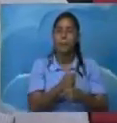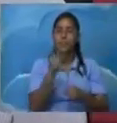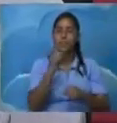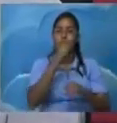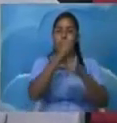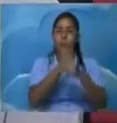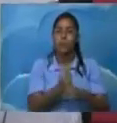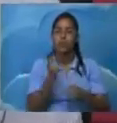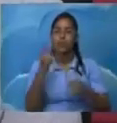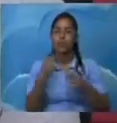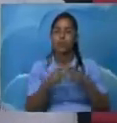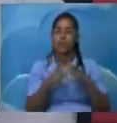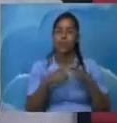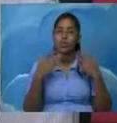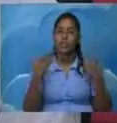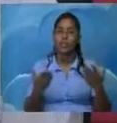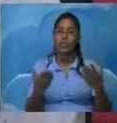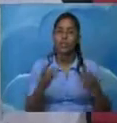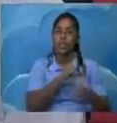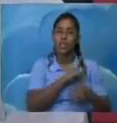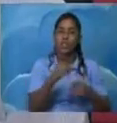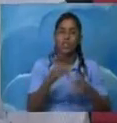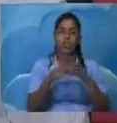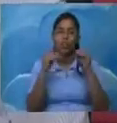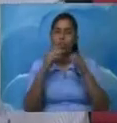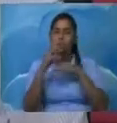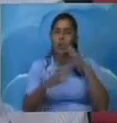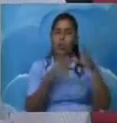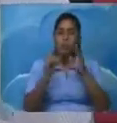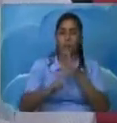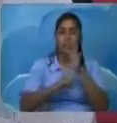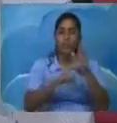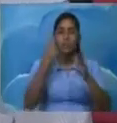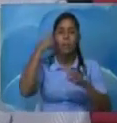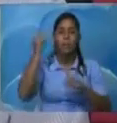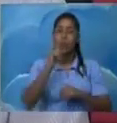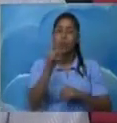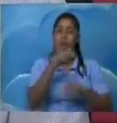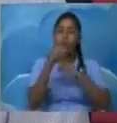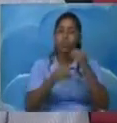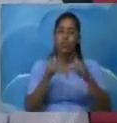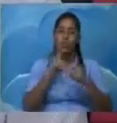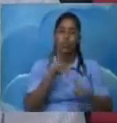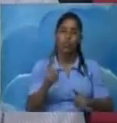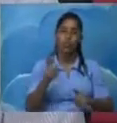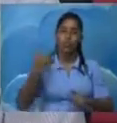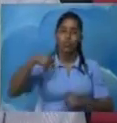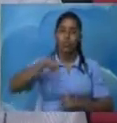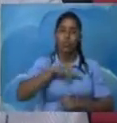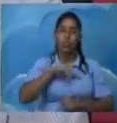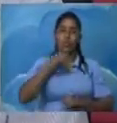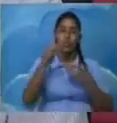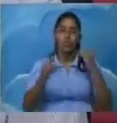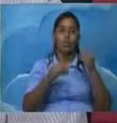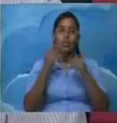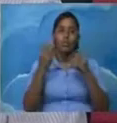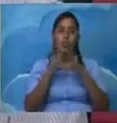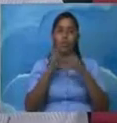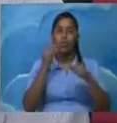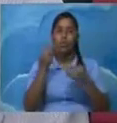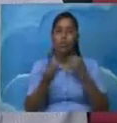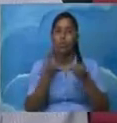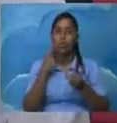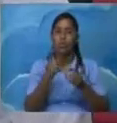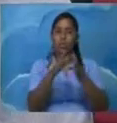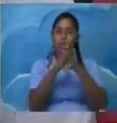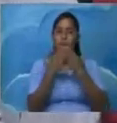no esperar en este caso que las circunstancias se presenten para no hacerlo. No, nosotros lo hacemos, por supuesto, como dice la